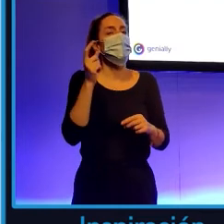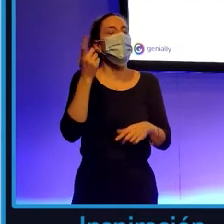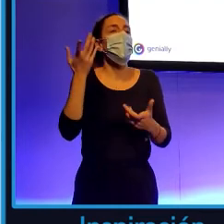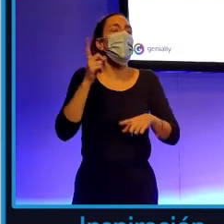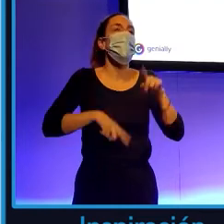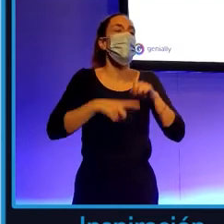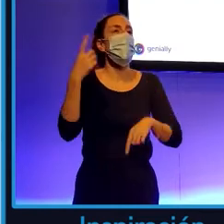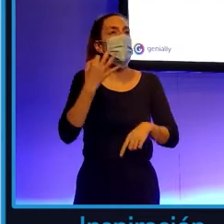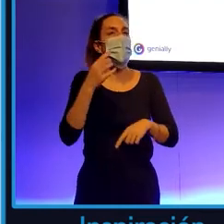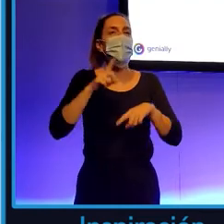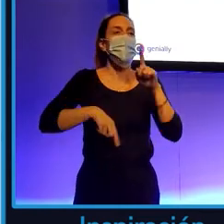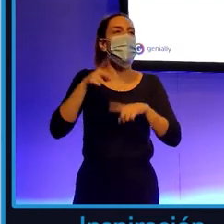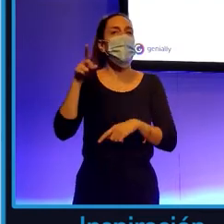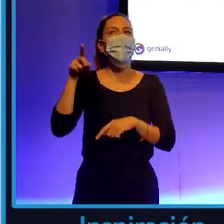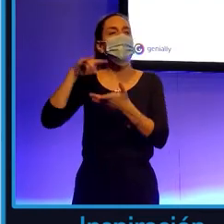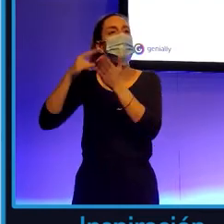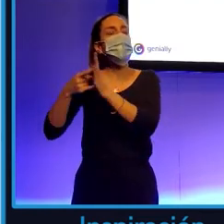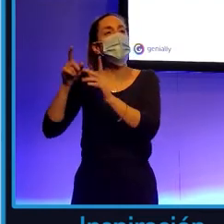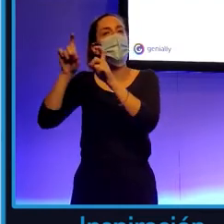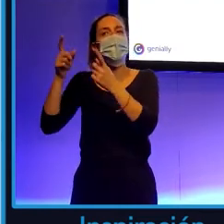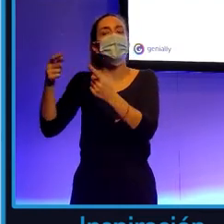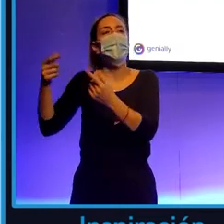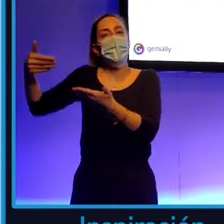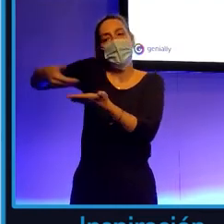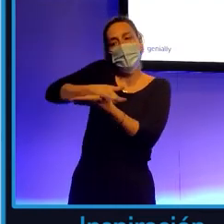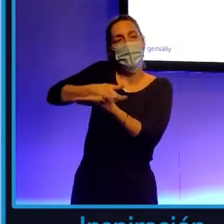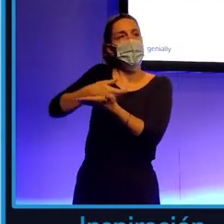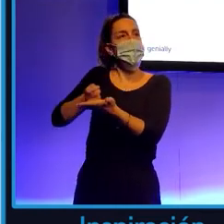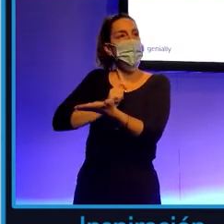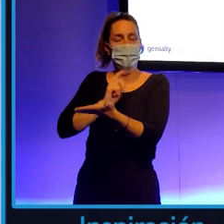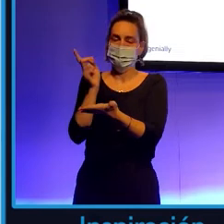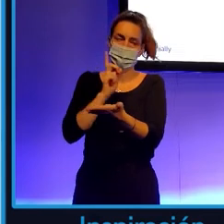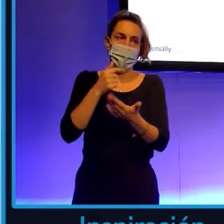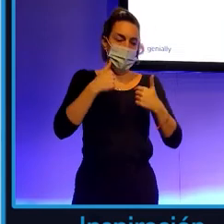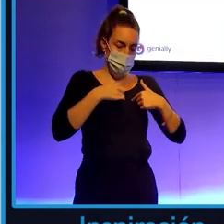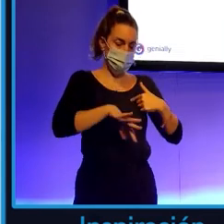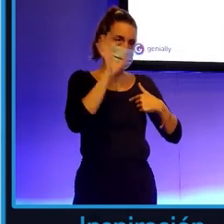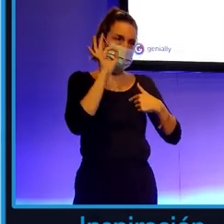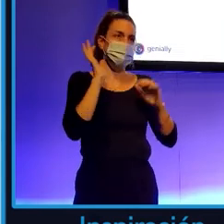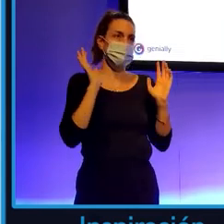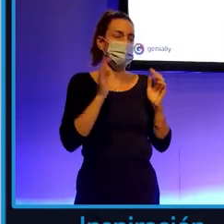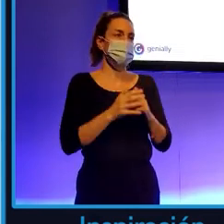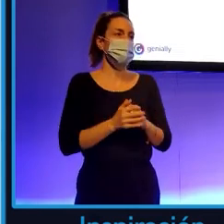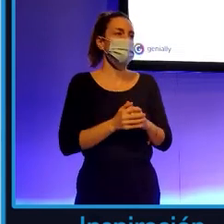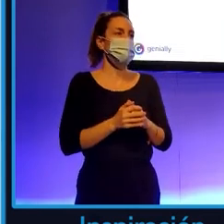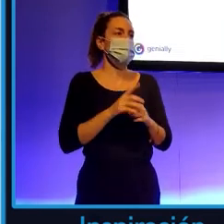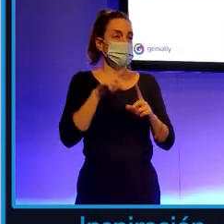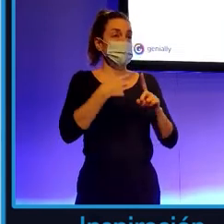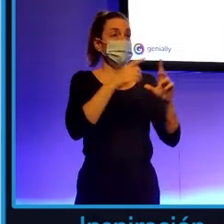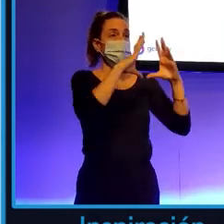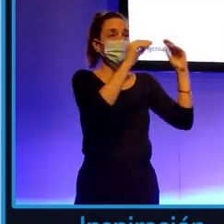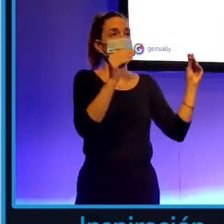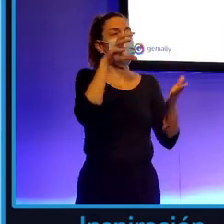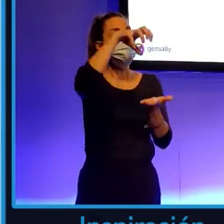sistema educativo debería depender de cada uno de ustedes vale y además desde las universidades y desde los